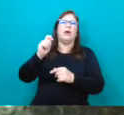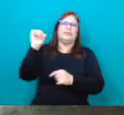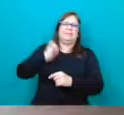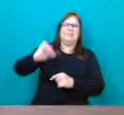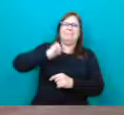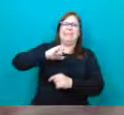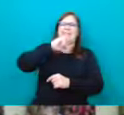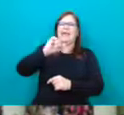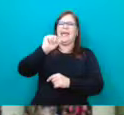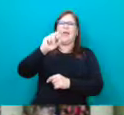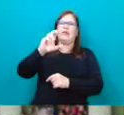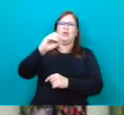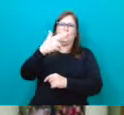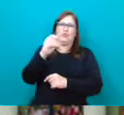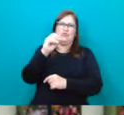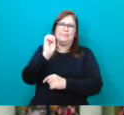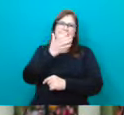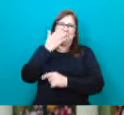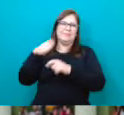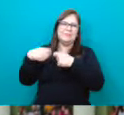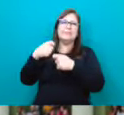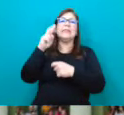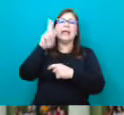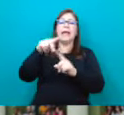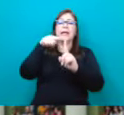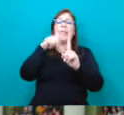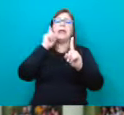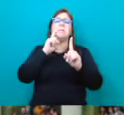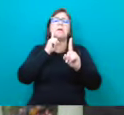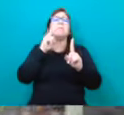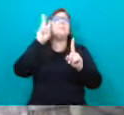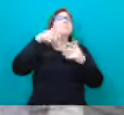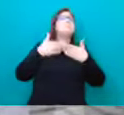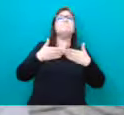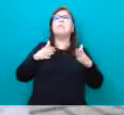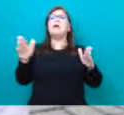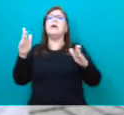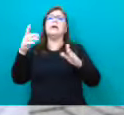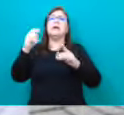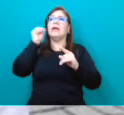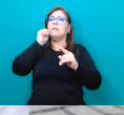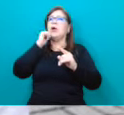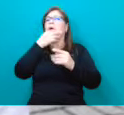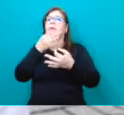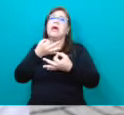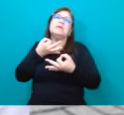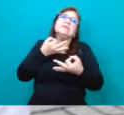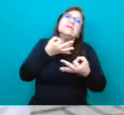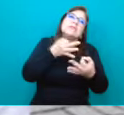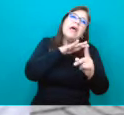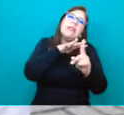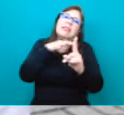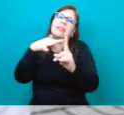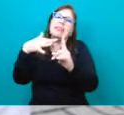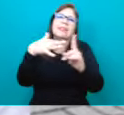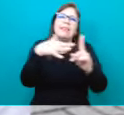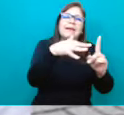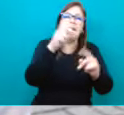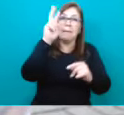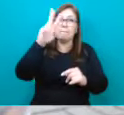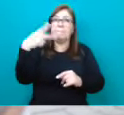del jarocho tradicional. Trata sobre una mujer que es muy desinhibida y atrae a los hombres con sus encantos,